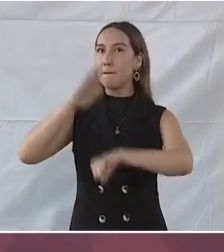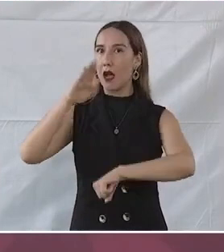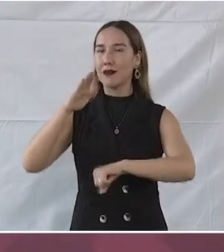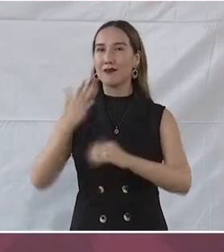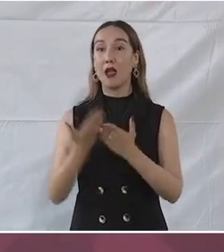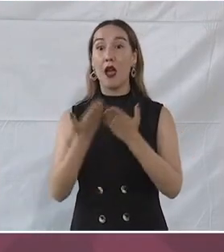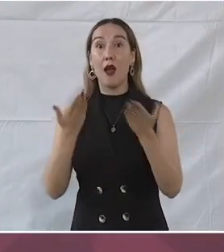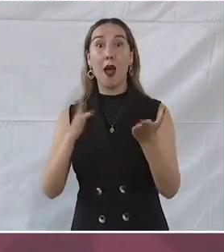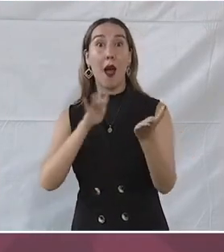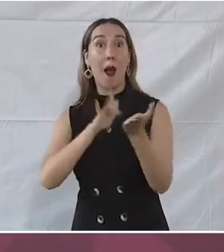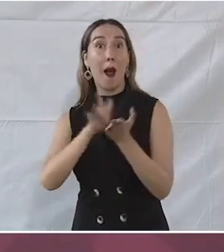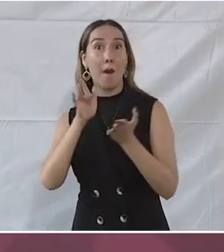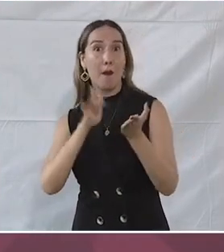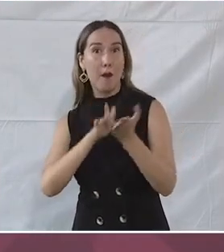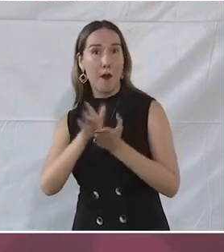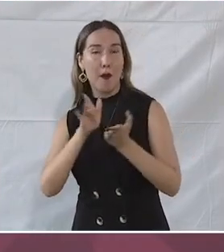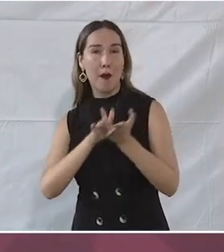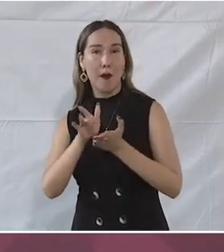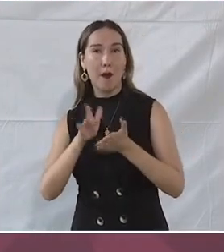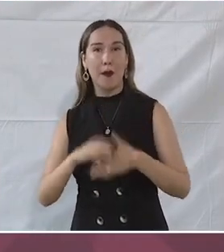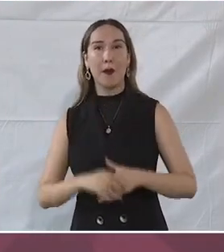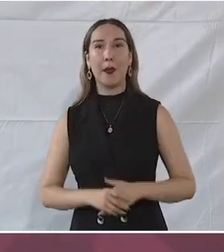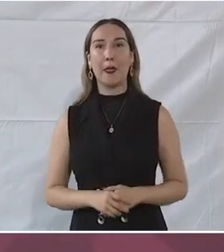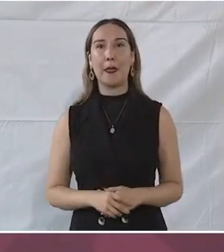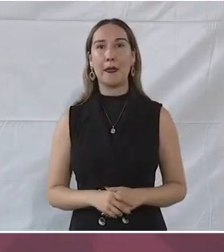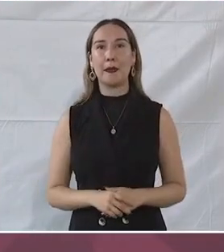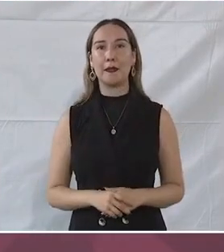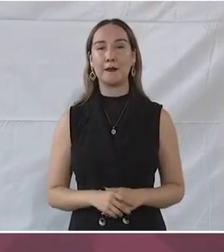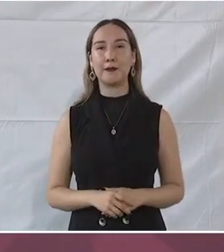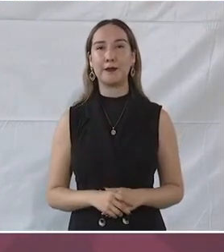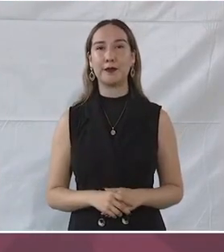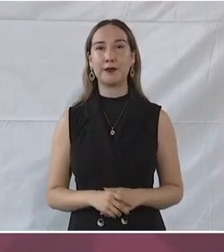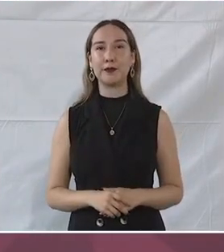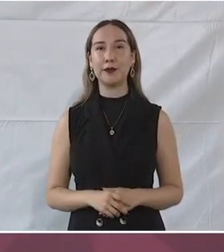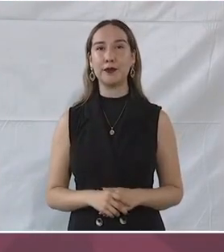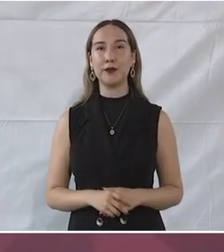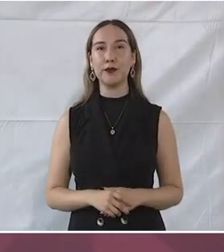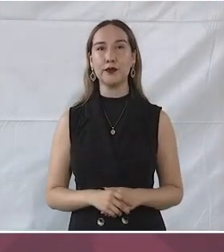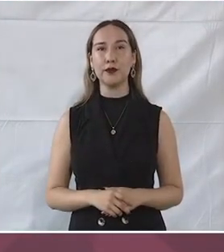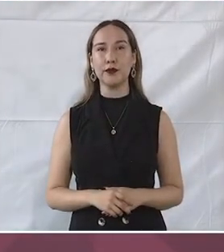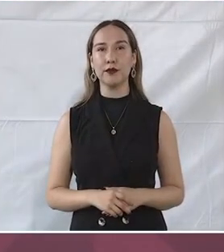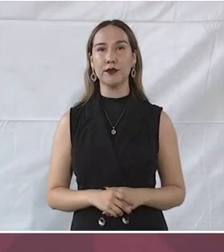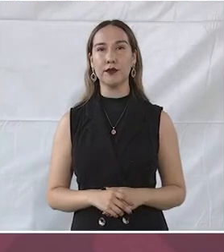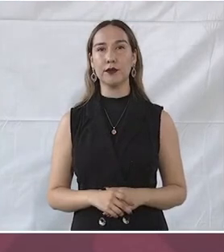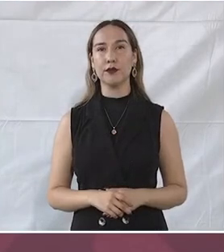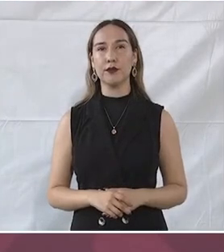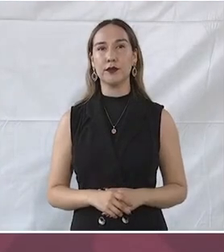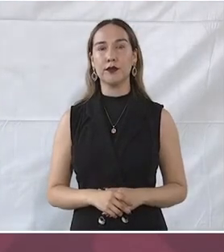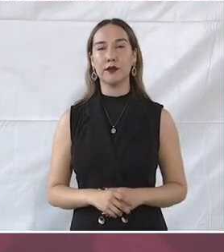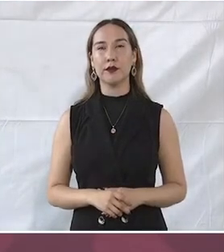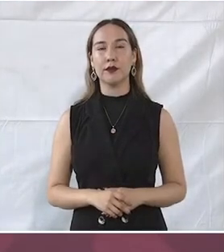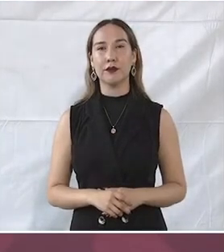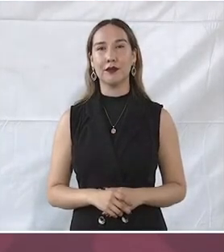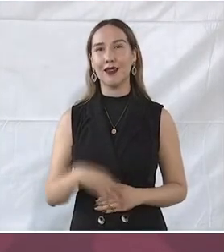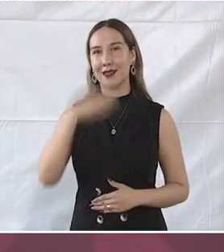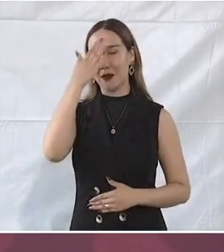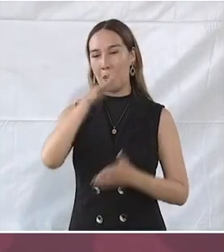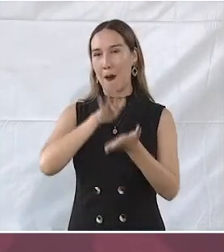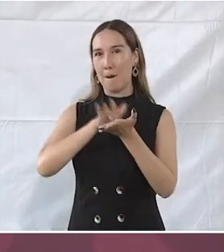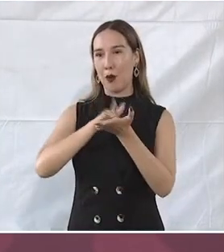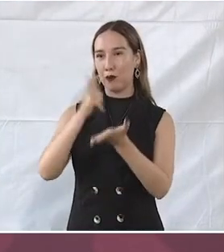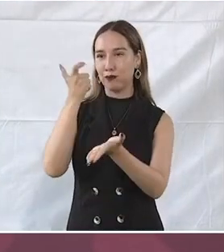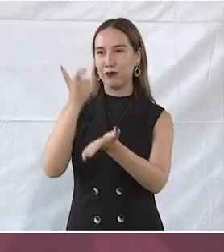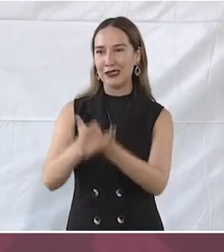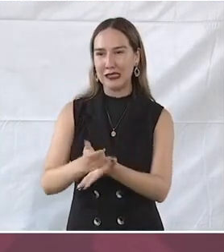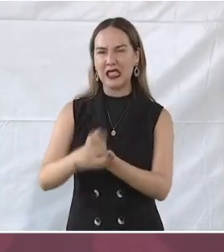es